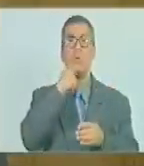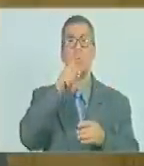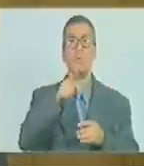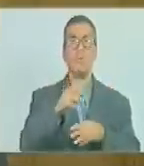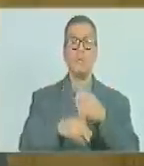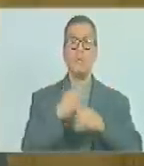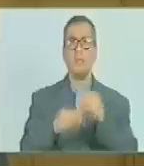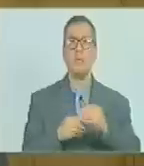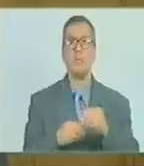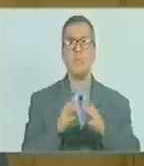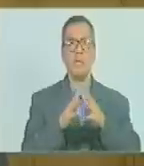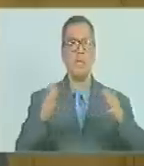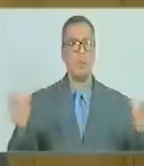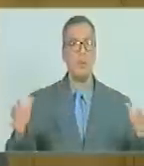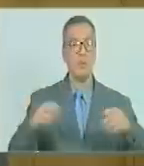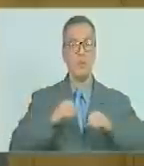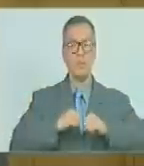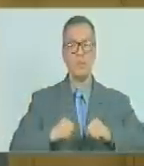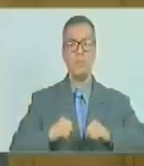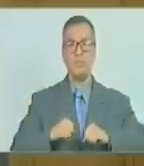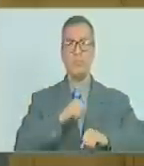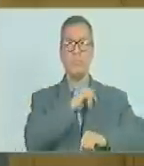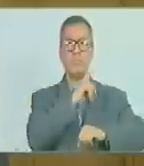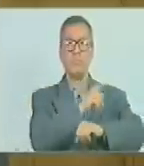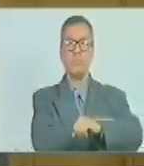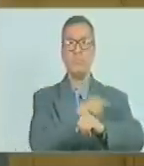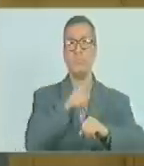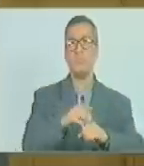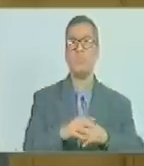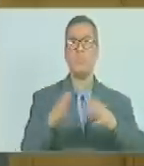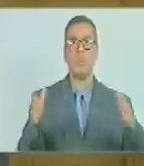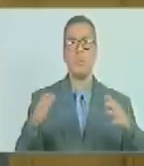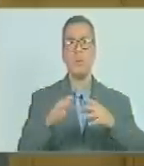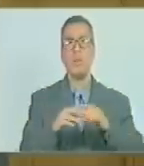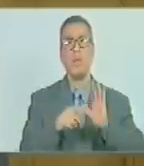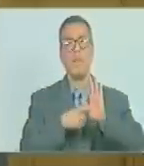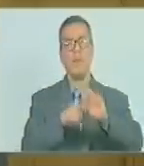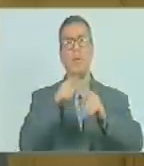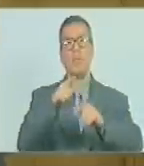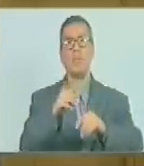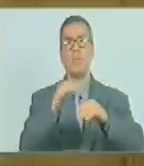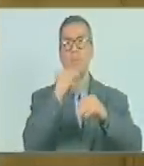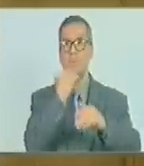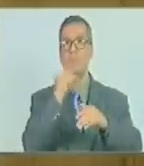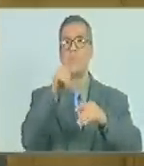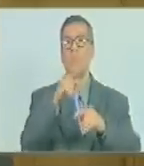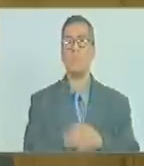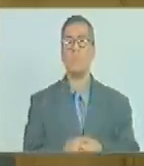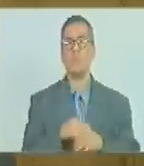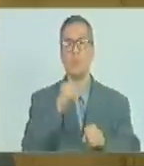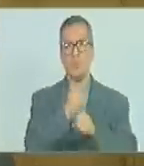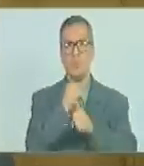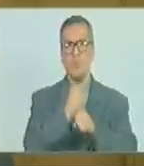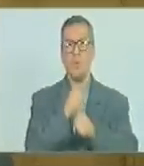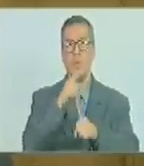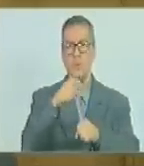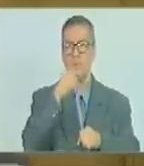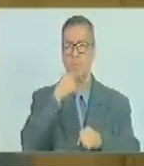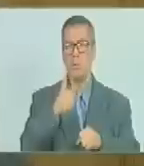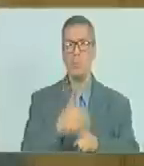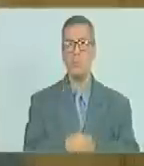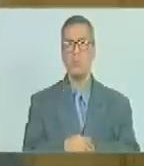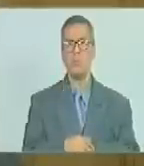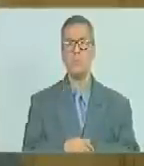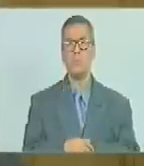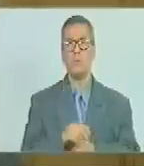jugando con enorme vitalidad y fortaleza, con gran presencia y prestigio, un rol extraordinario. En